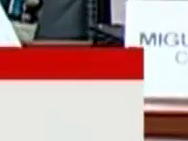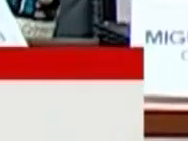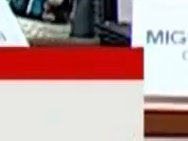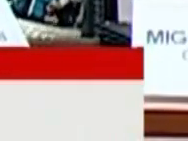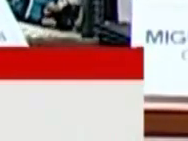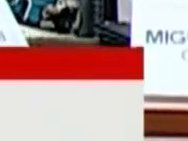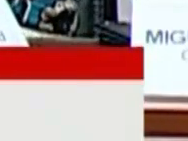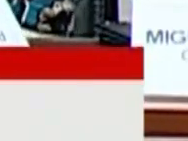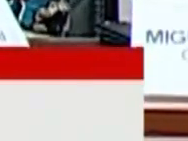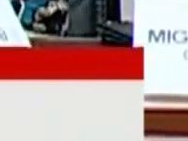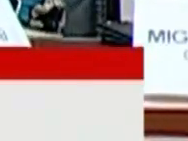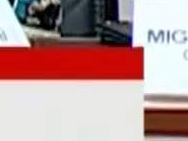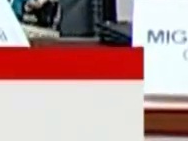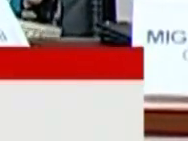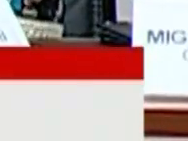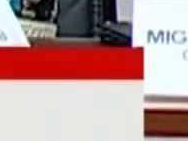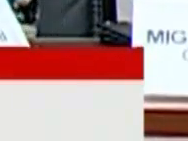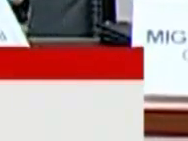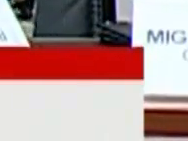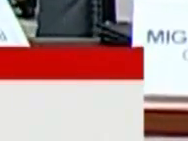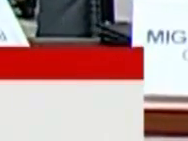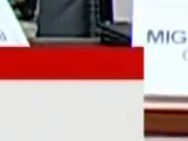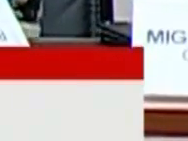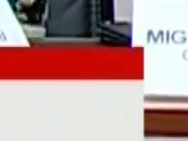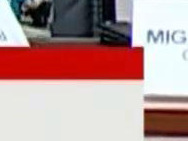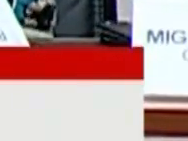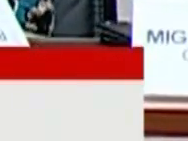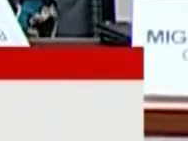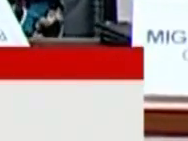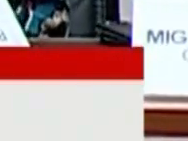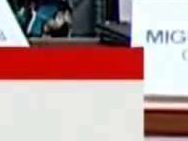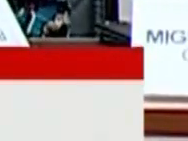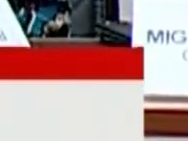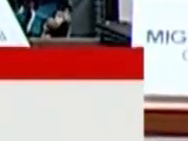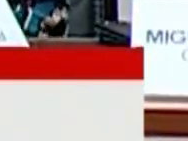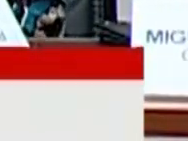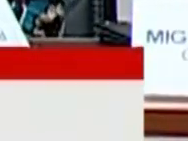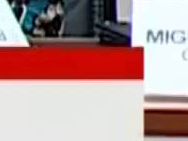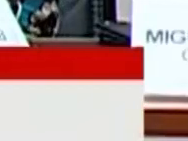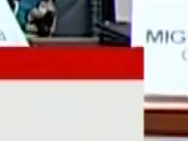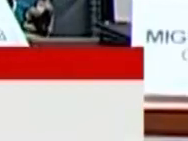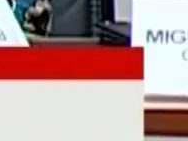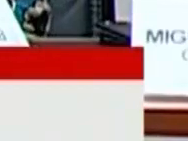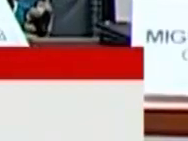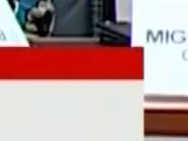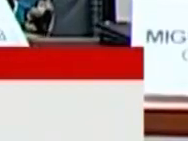que no podemos olvidarnos que las personas de las que estamos hablando son personas privadas de su libertad.